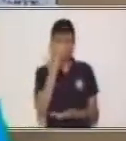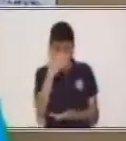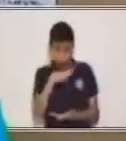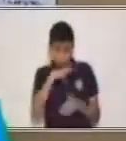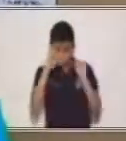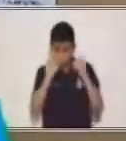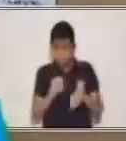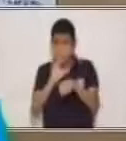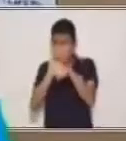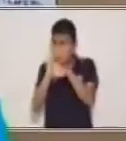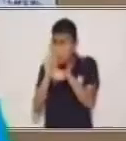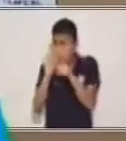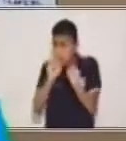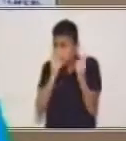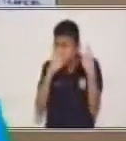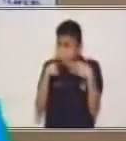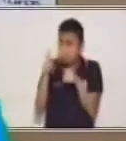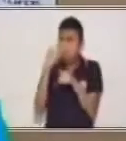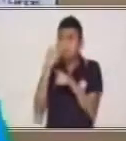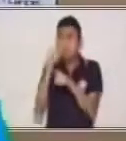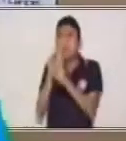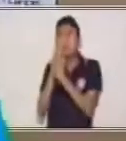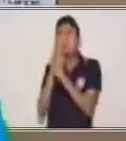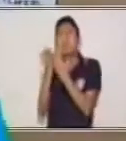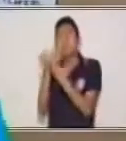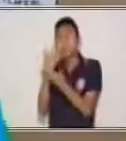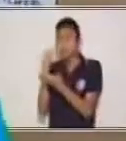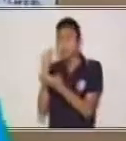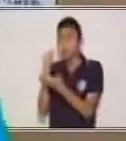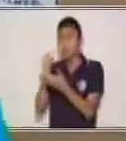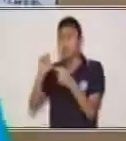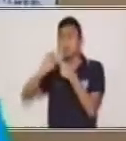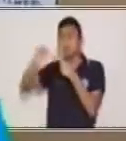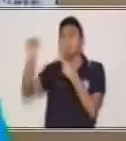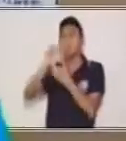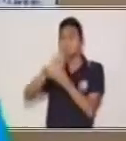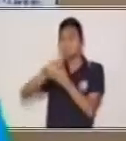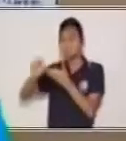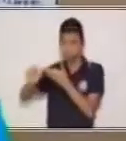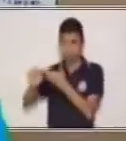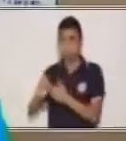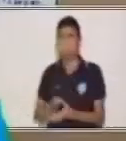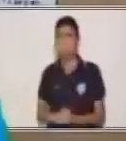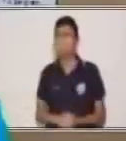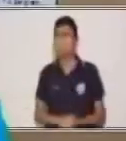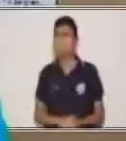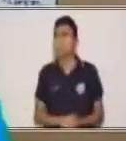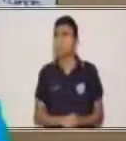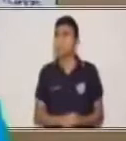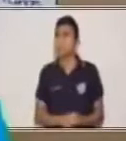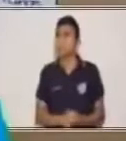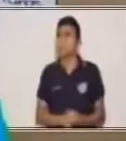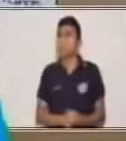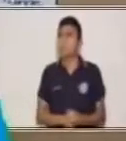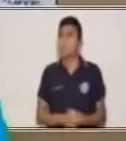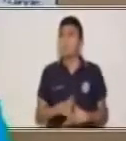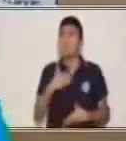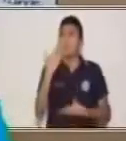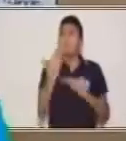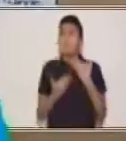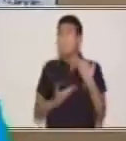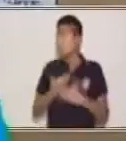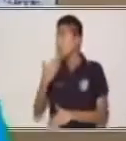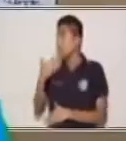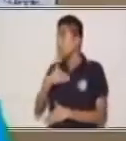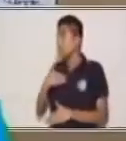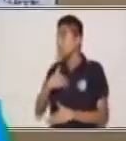pues colorear un poquito. Este poema tiene diferentes oraciones. A ver,